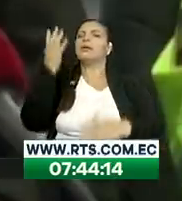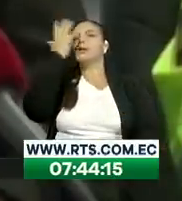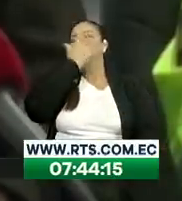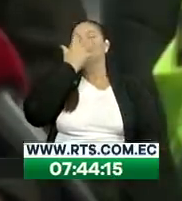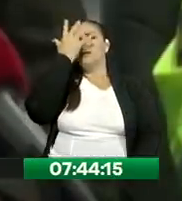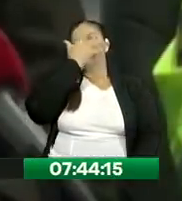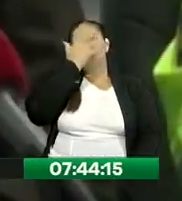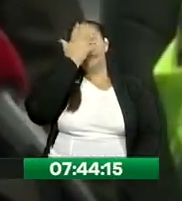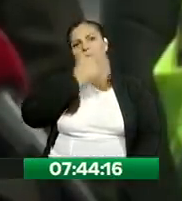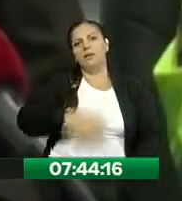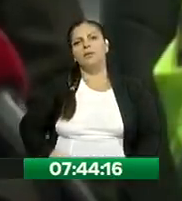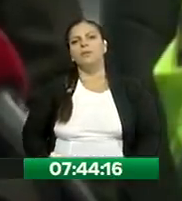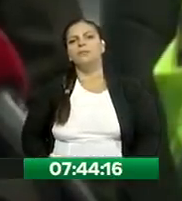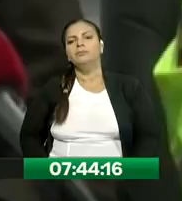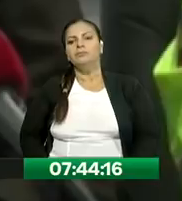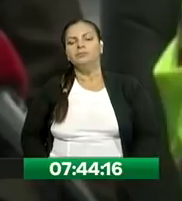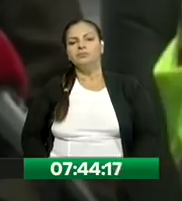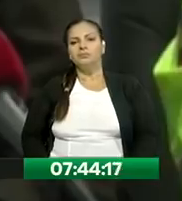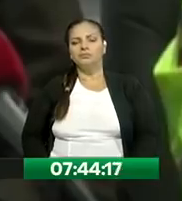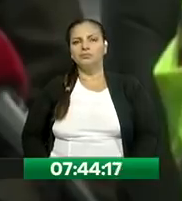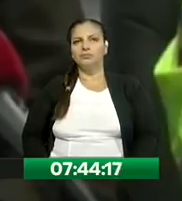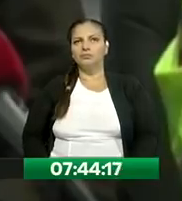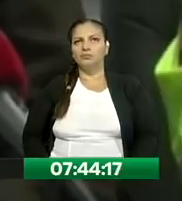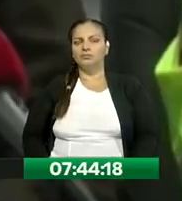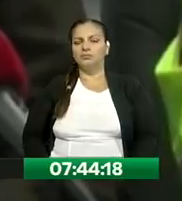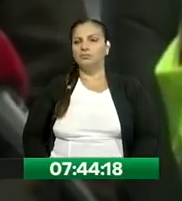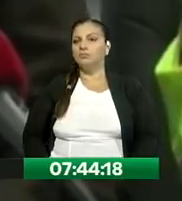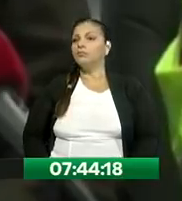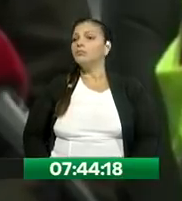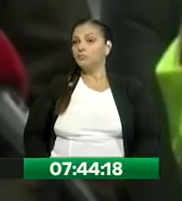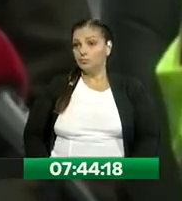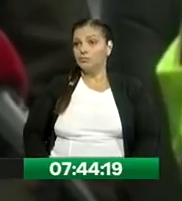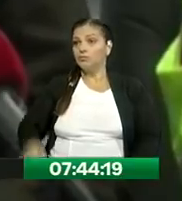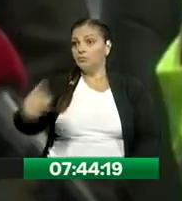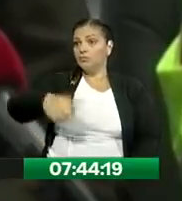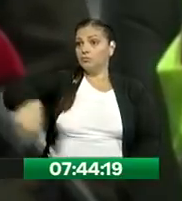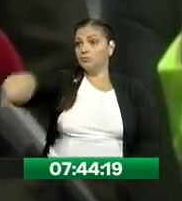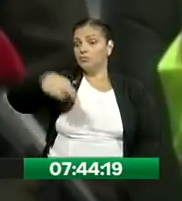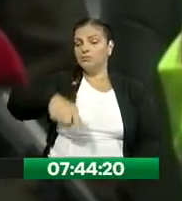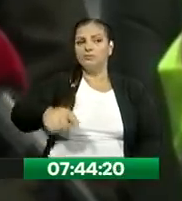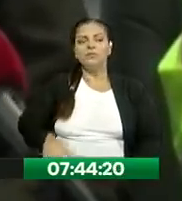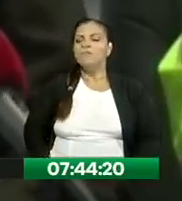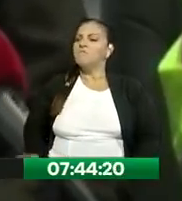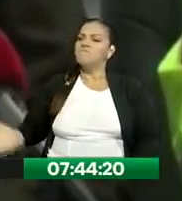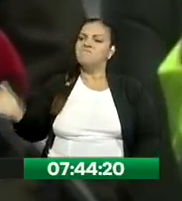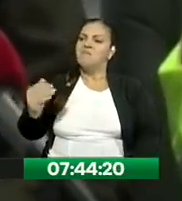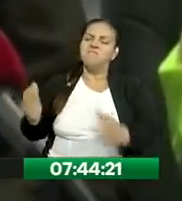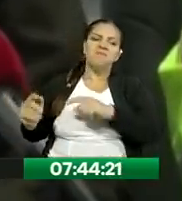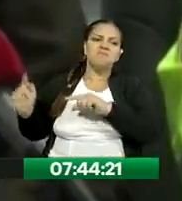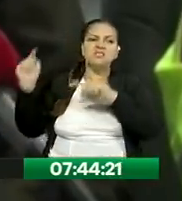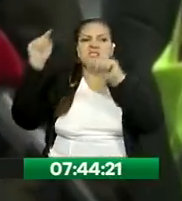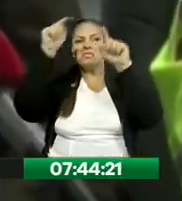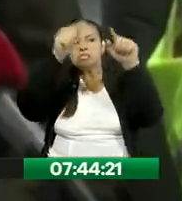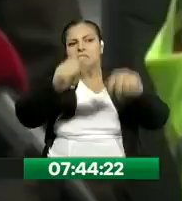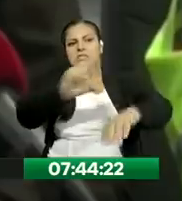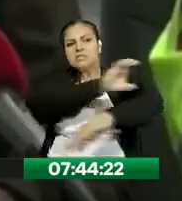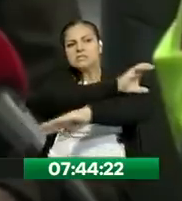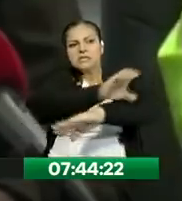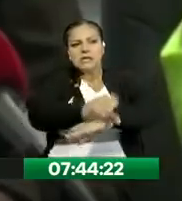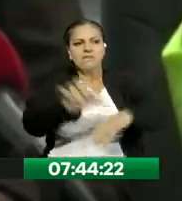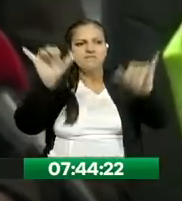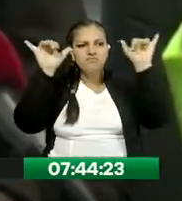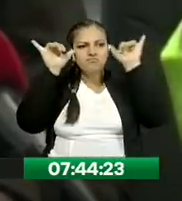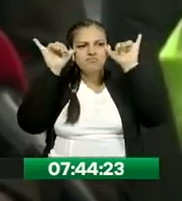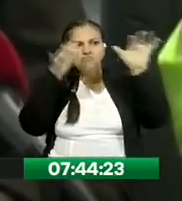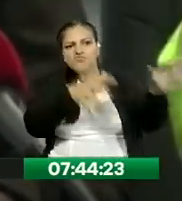Para perpetrar sus delitos, intimidaban a sus víctimas, violentaban las seguridades de las fincas y sustraían